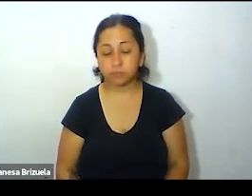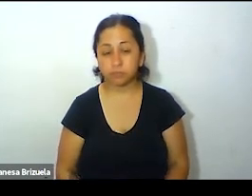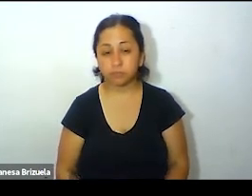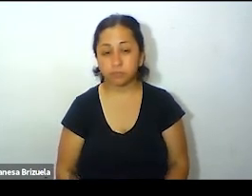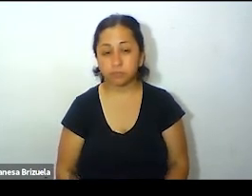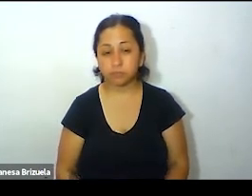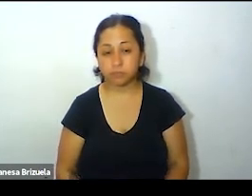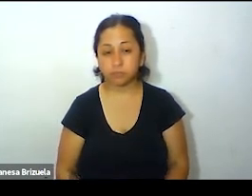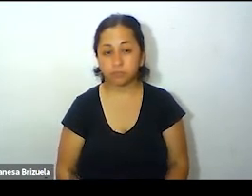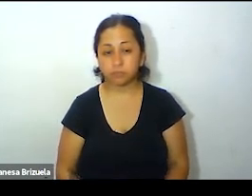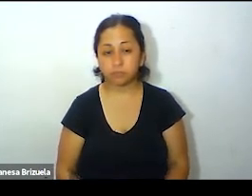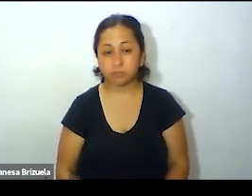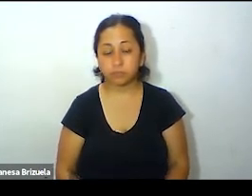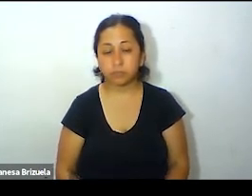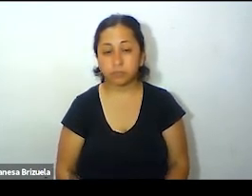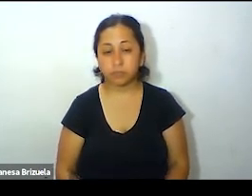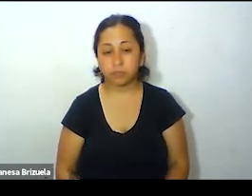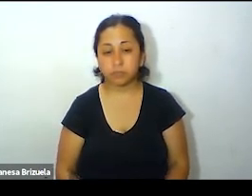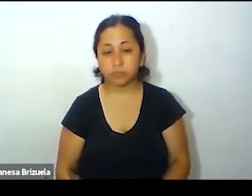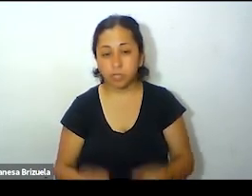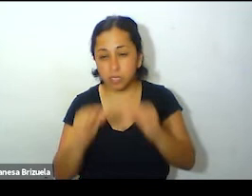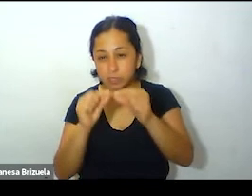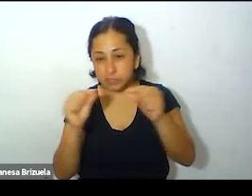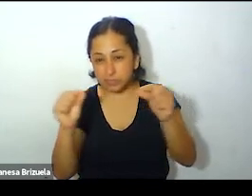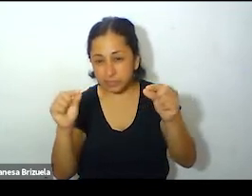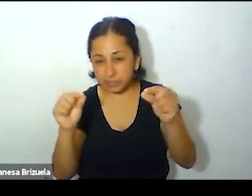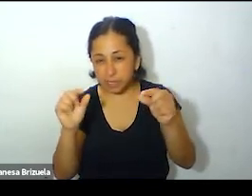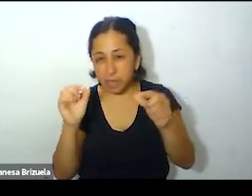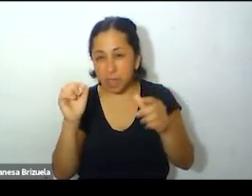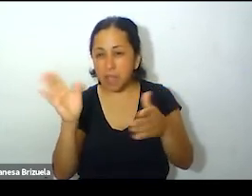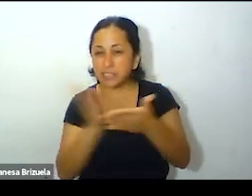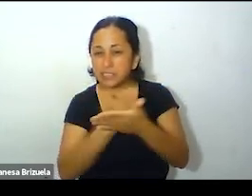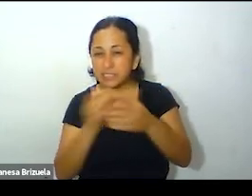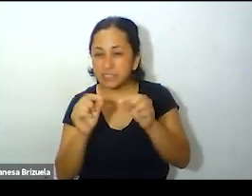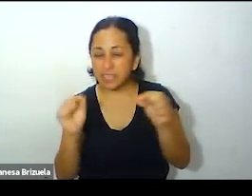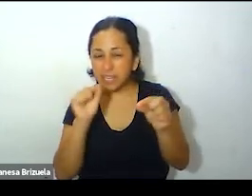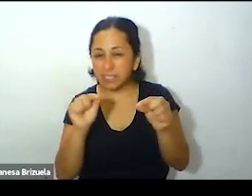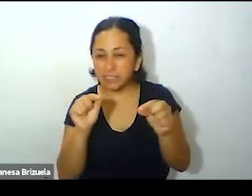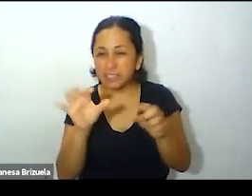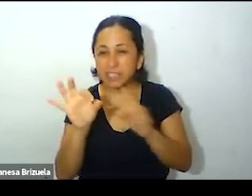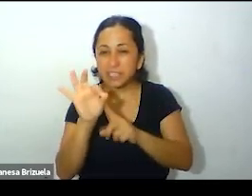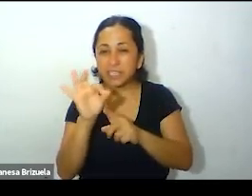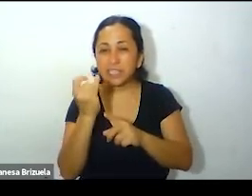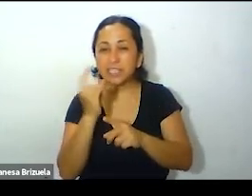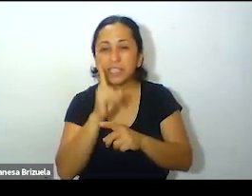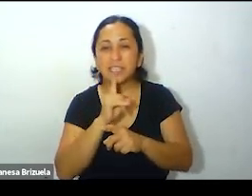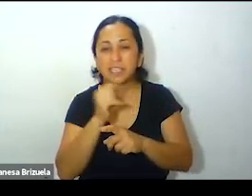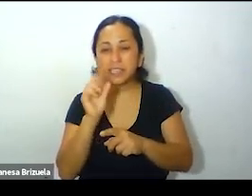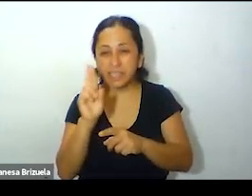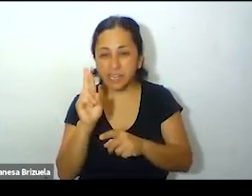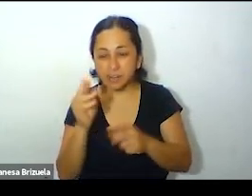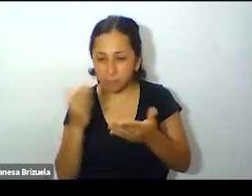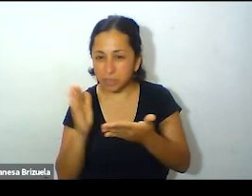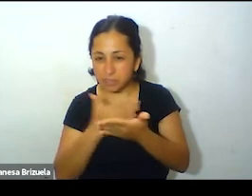Si se ponen encima con el mouse va a aparecer un tooltip, una ventanita que dice quitar y ahí les